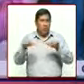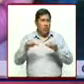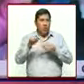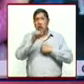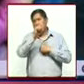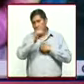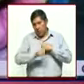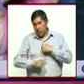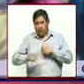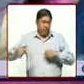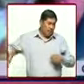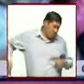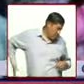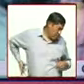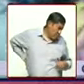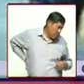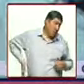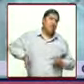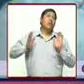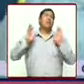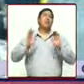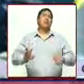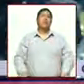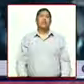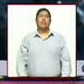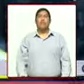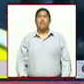herida en la espalda con impacto de balines.